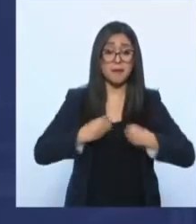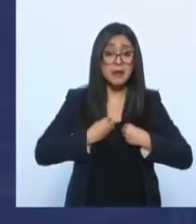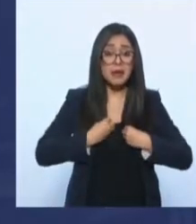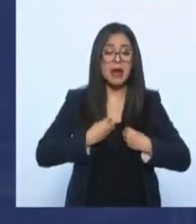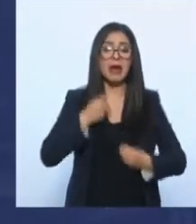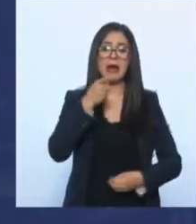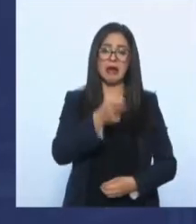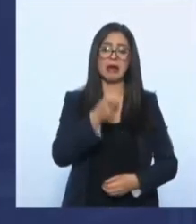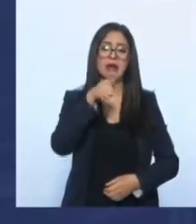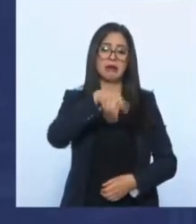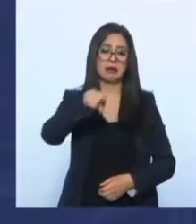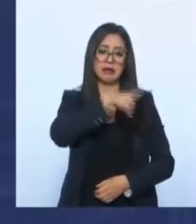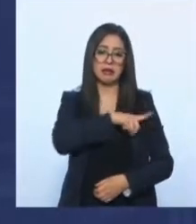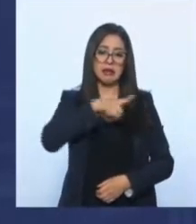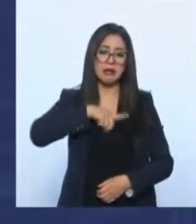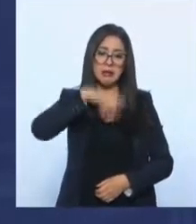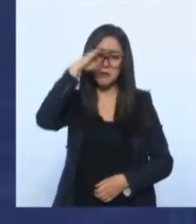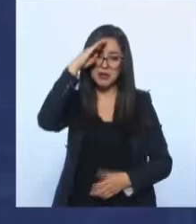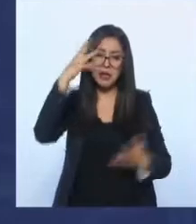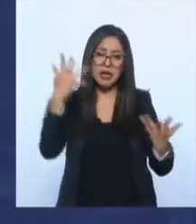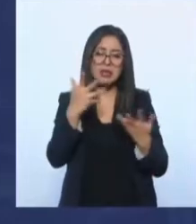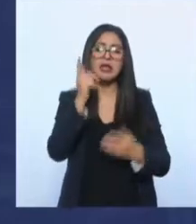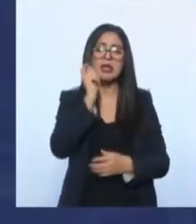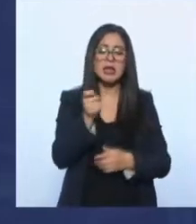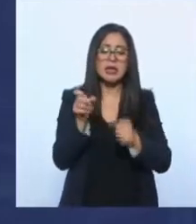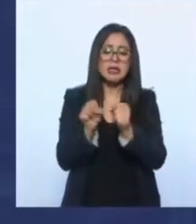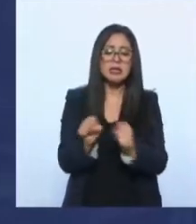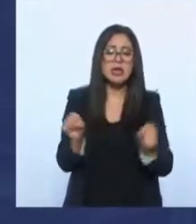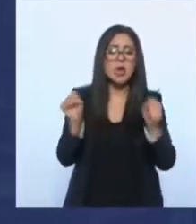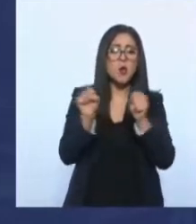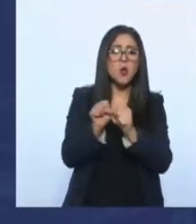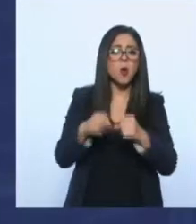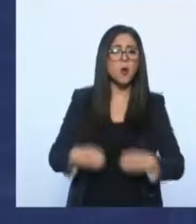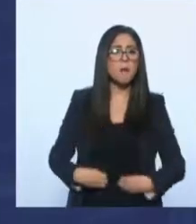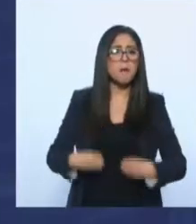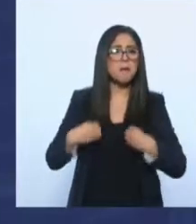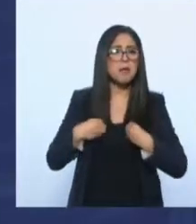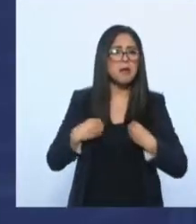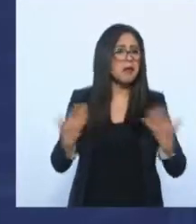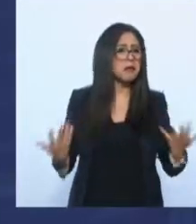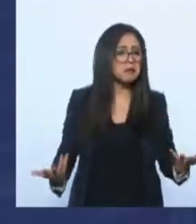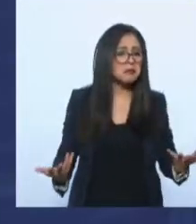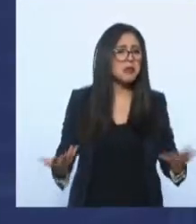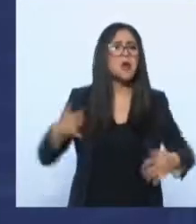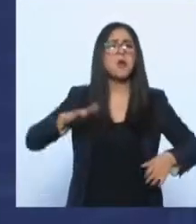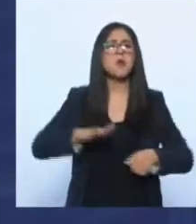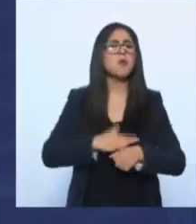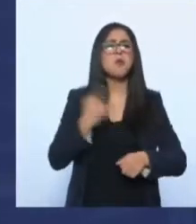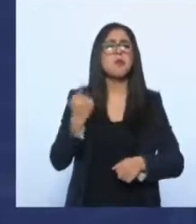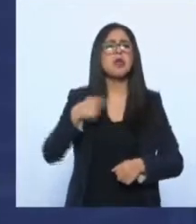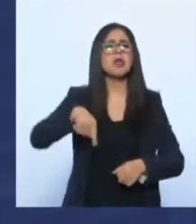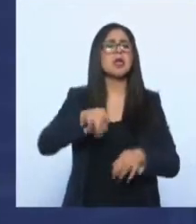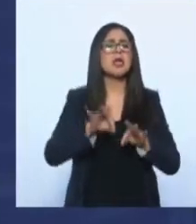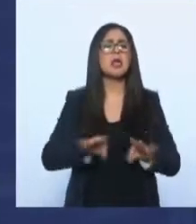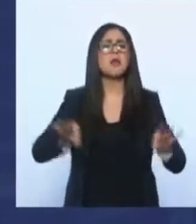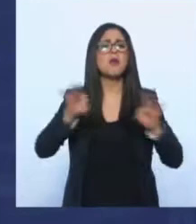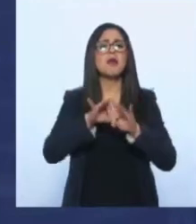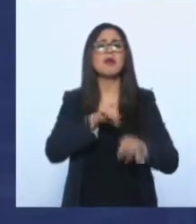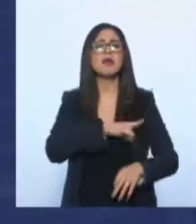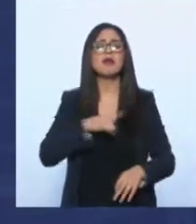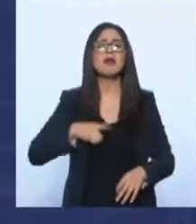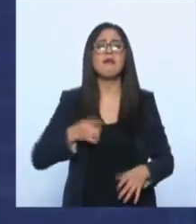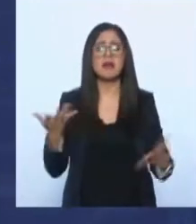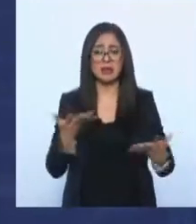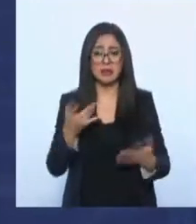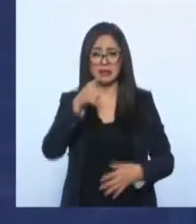consideren. Estamos hablando de los seguros de vida. ¿Por qué también considerarlo? Si bien es cierto que hoy los niveles de